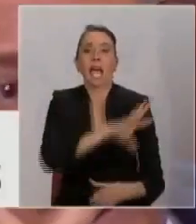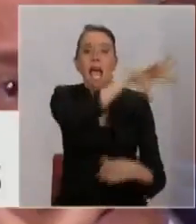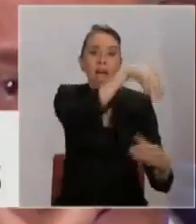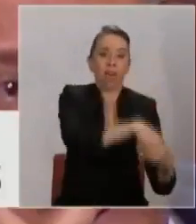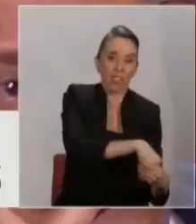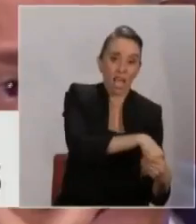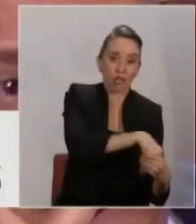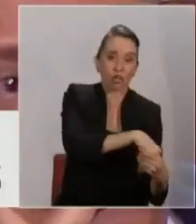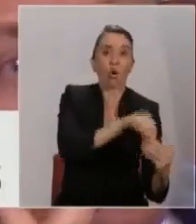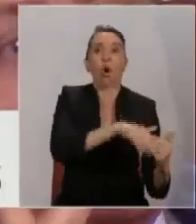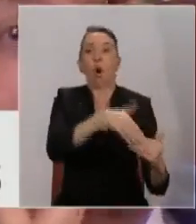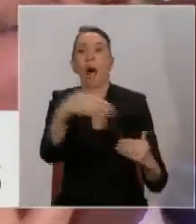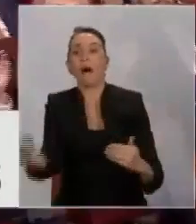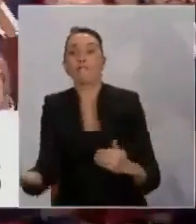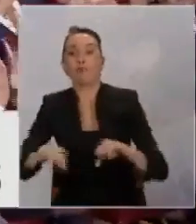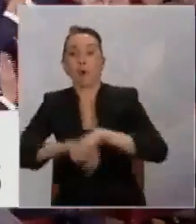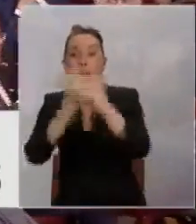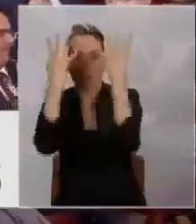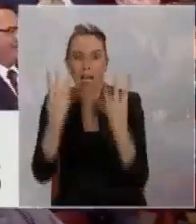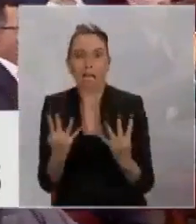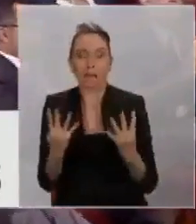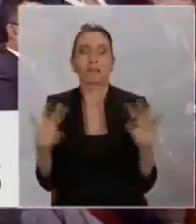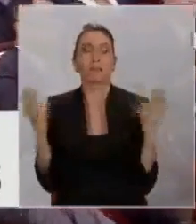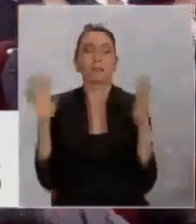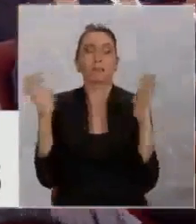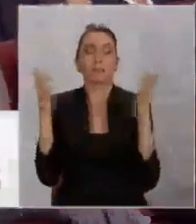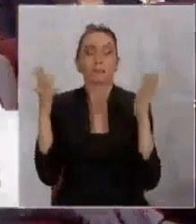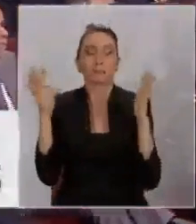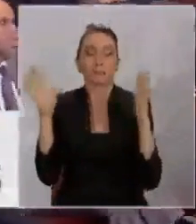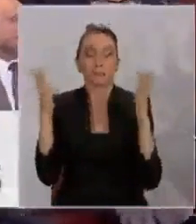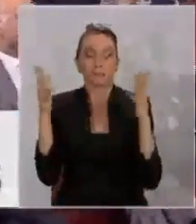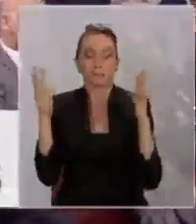dentro o fuera de nuestras cárceles.